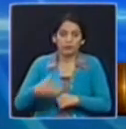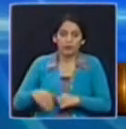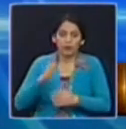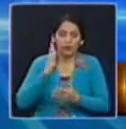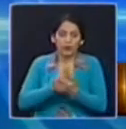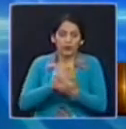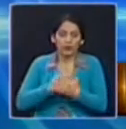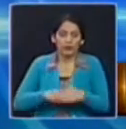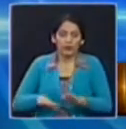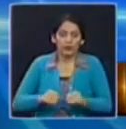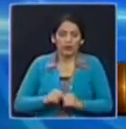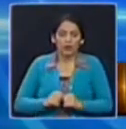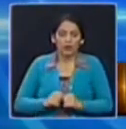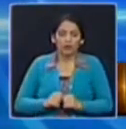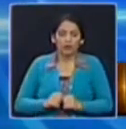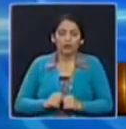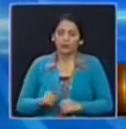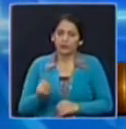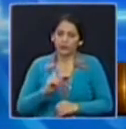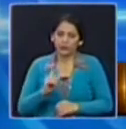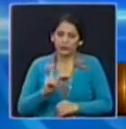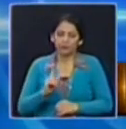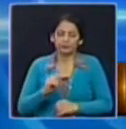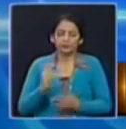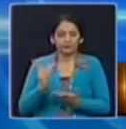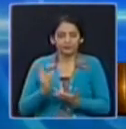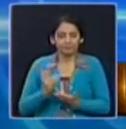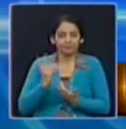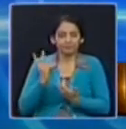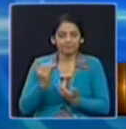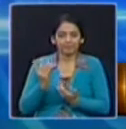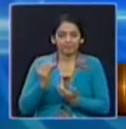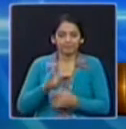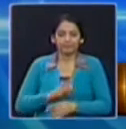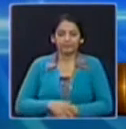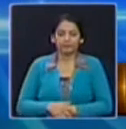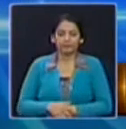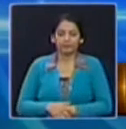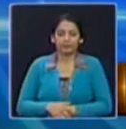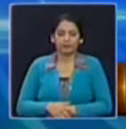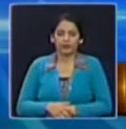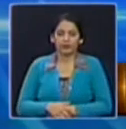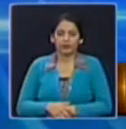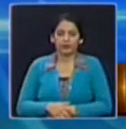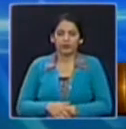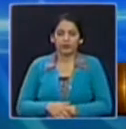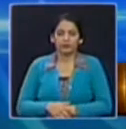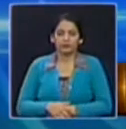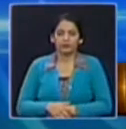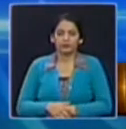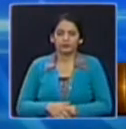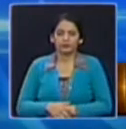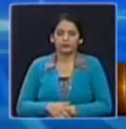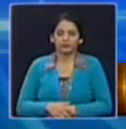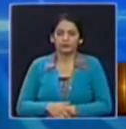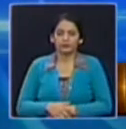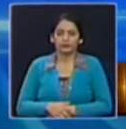tanto hay que ganarle al 2 de enero. Yo creo que hay que tener un informe plenamente, diría